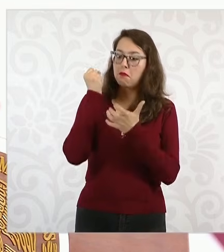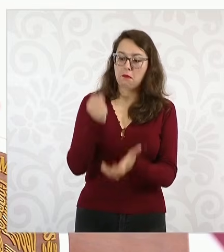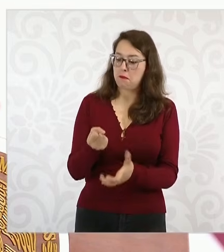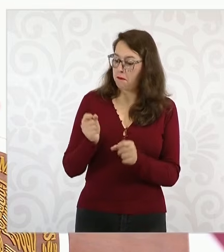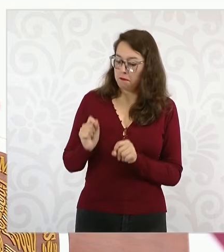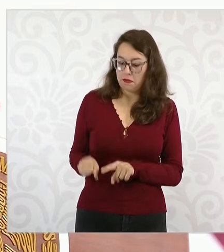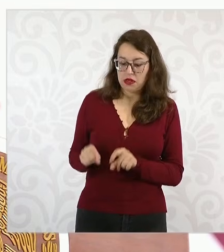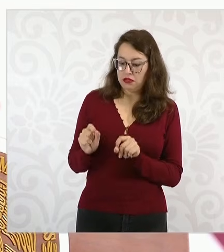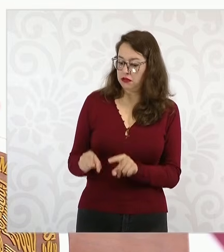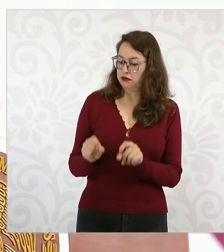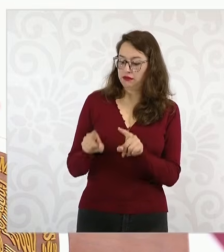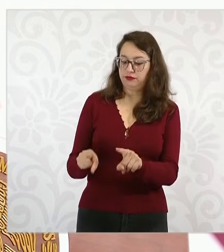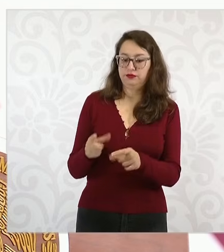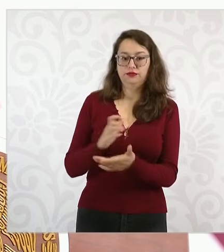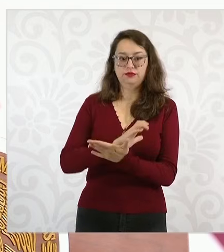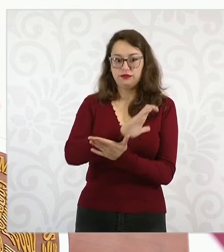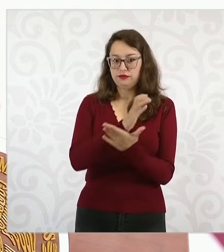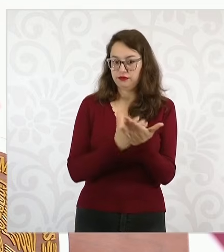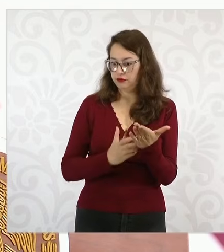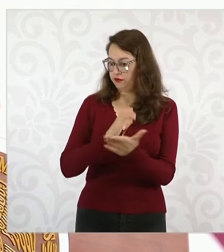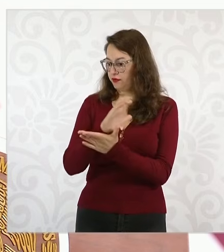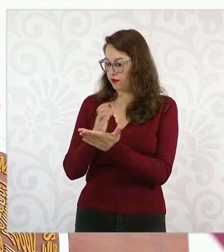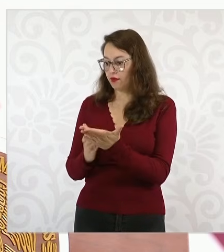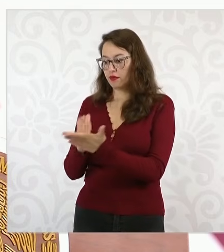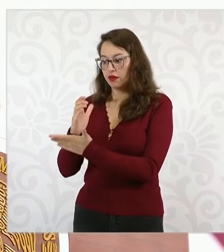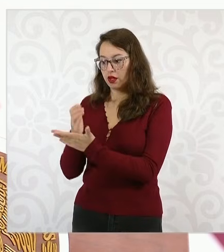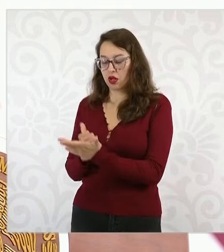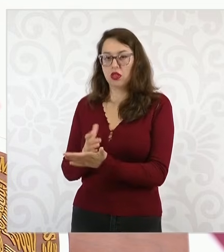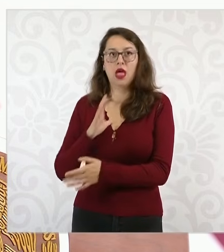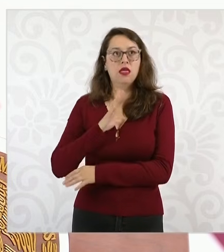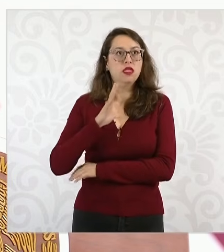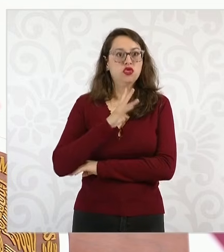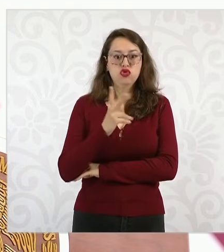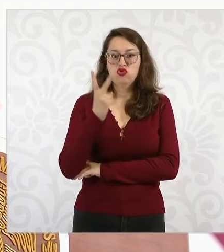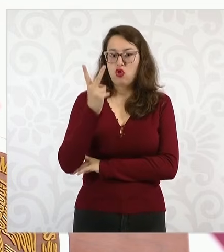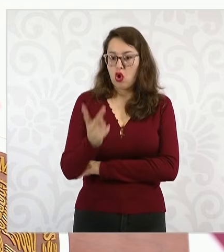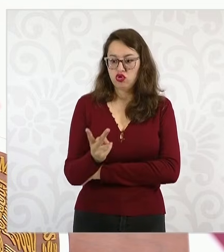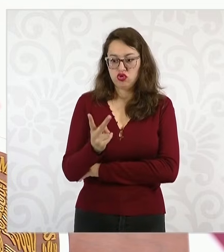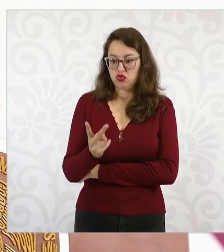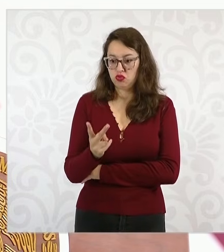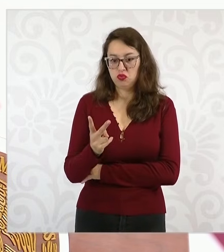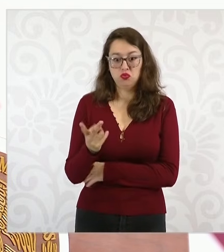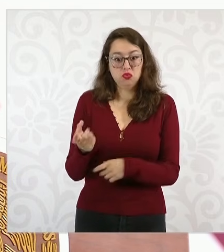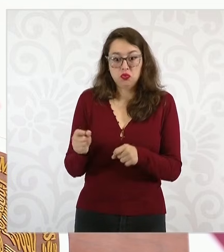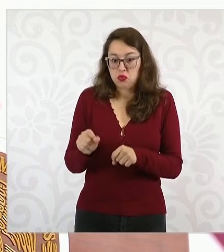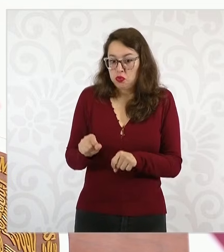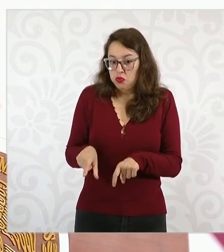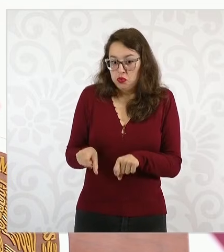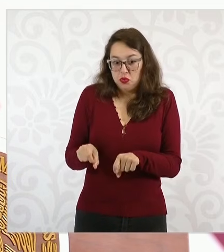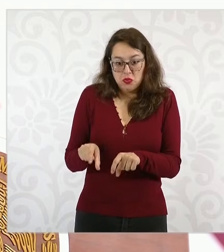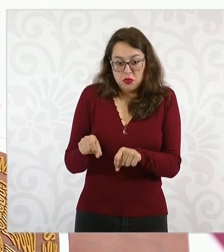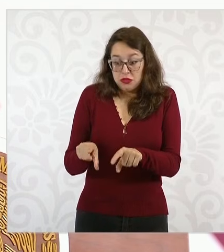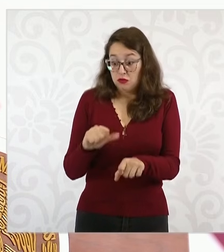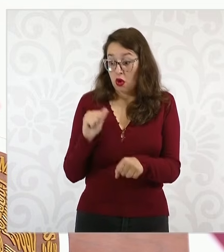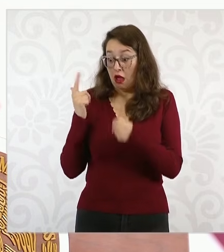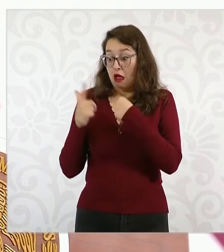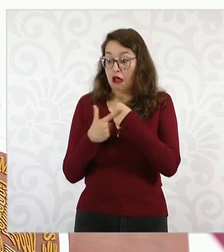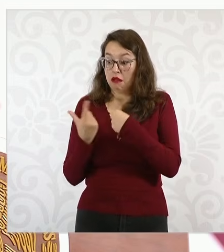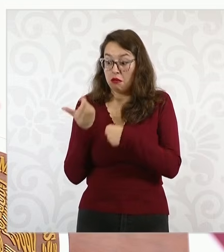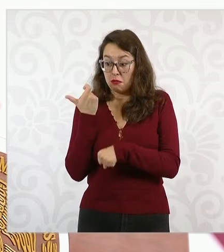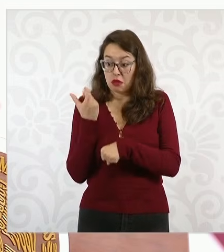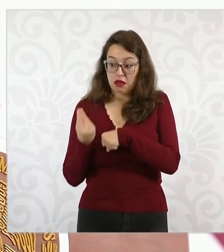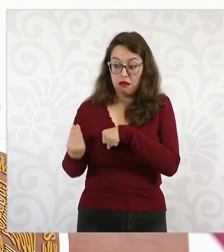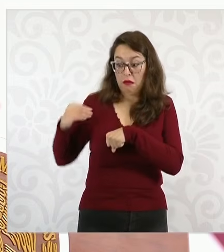los montos, los contratos actuales, que son 2, no tuvieron ningún extraordinario, ningún